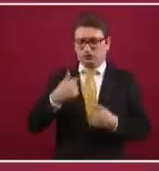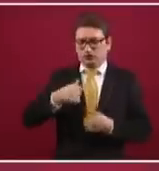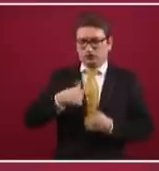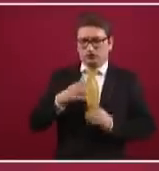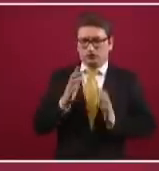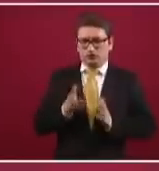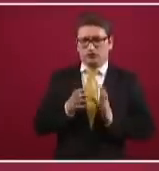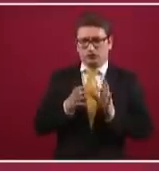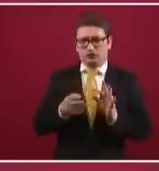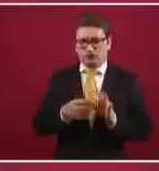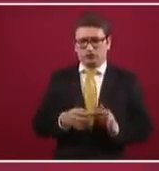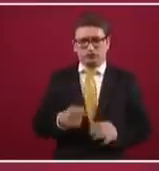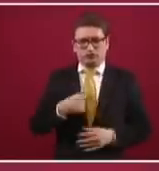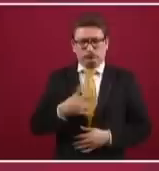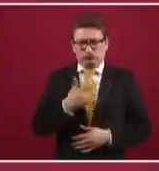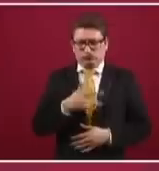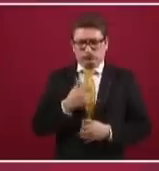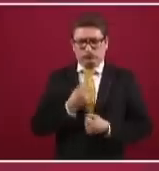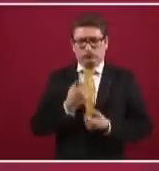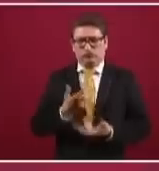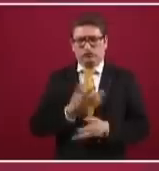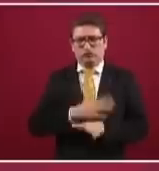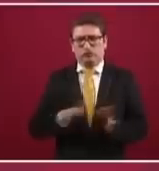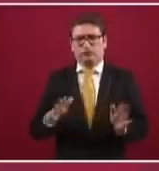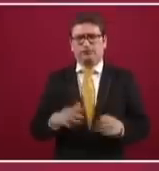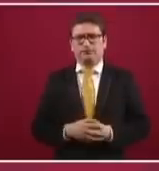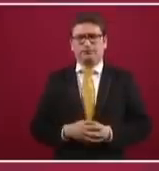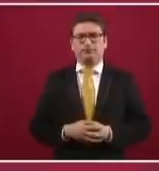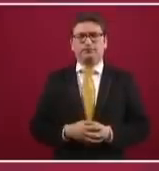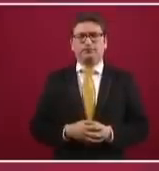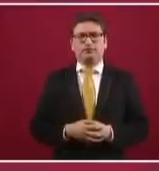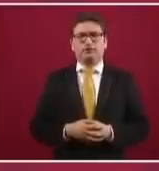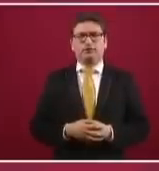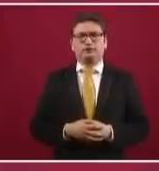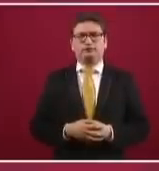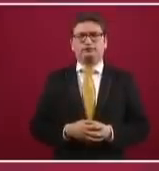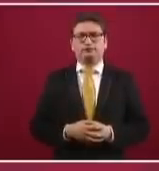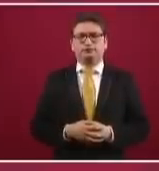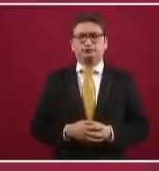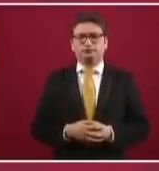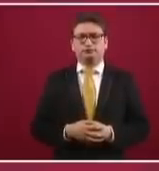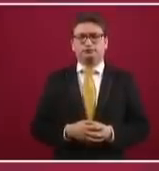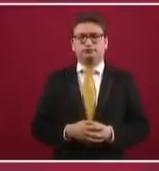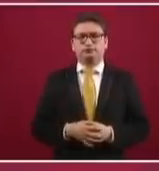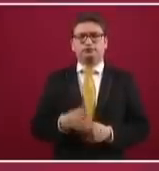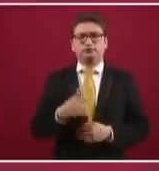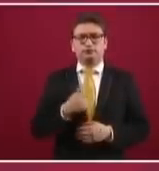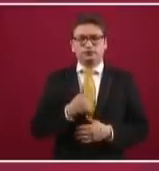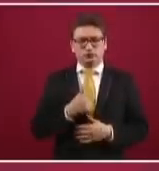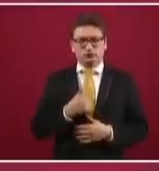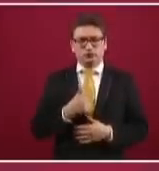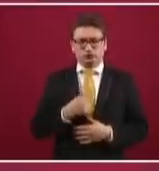considero que se puede llegar. Le pedí